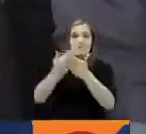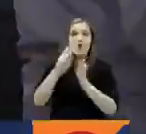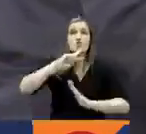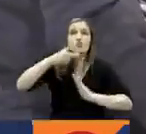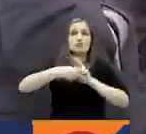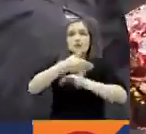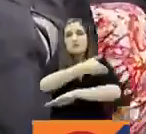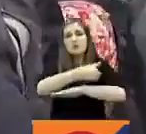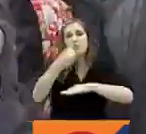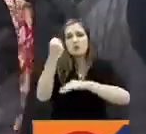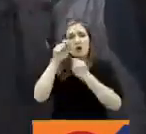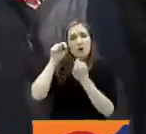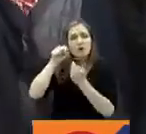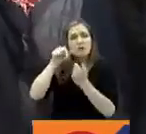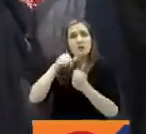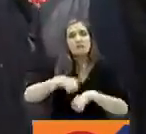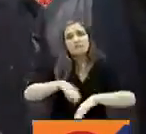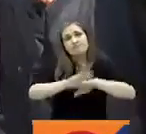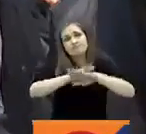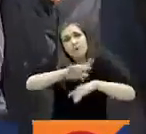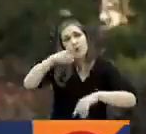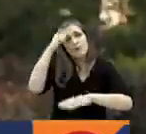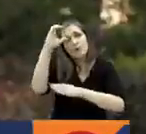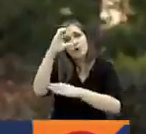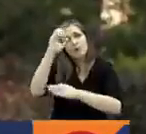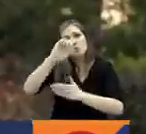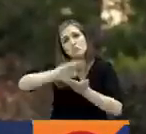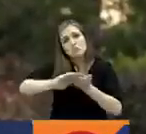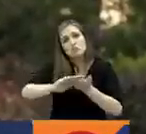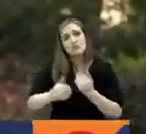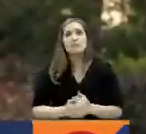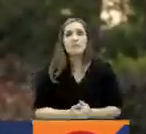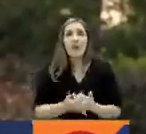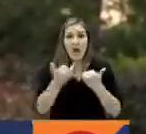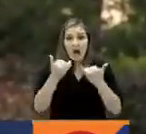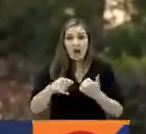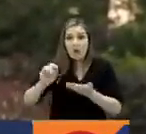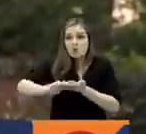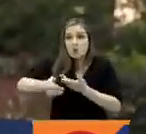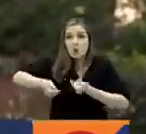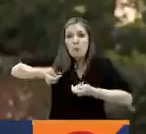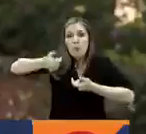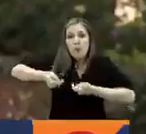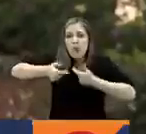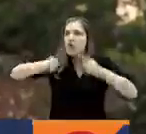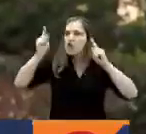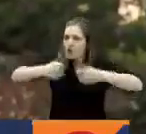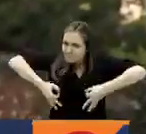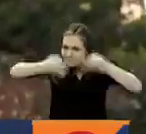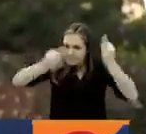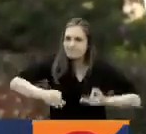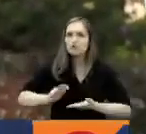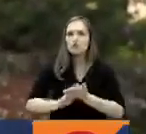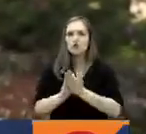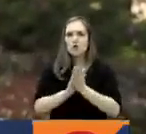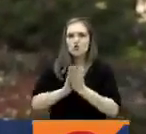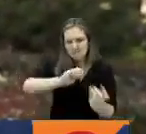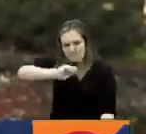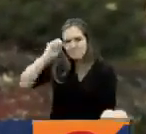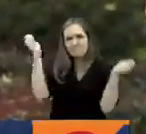El distrito hizo un llamado al gobierno nacional. La solución estructural de esto es que el gobierno nacional, a través de la unidad de